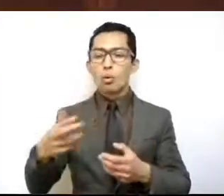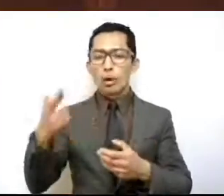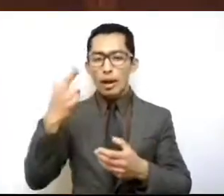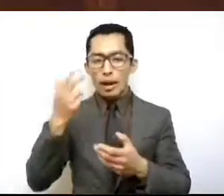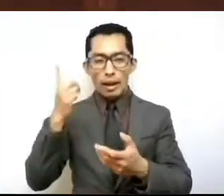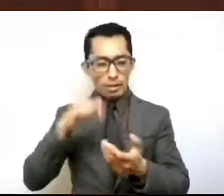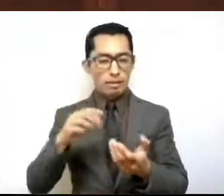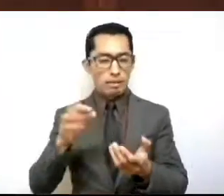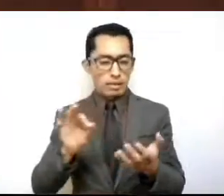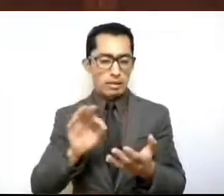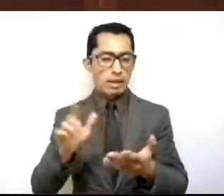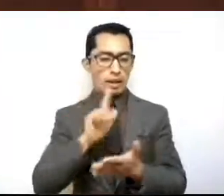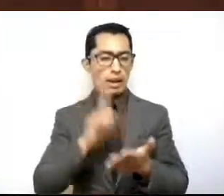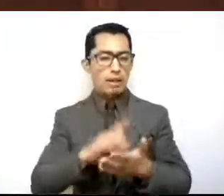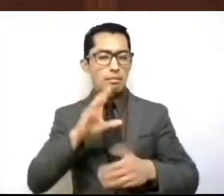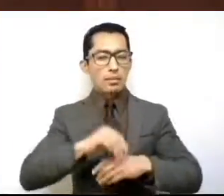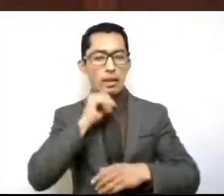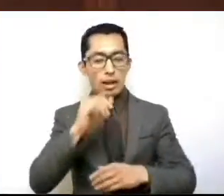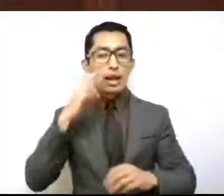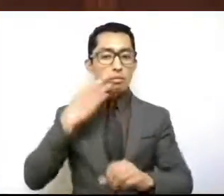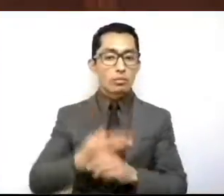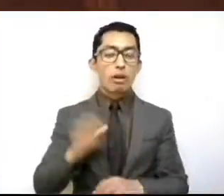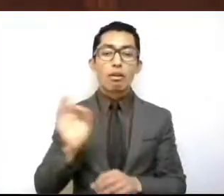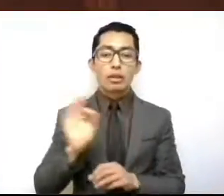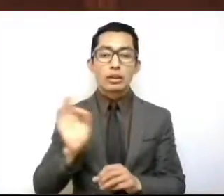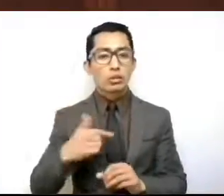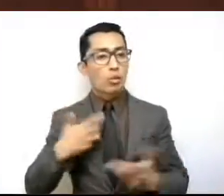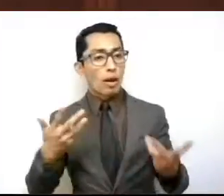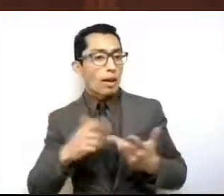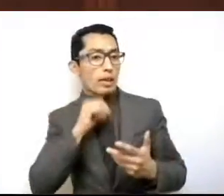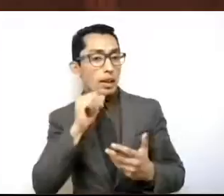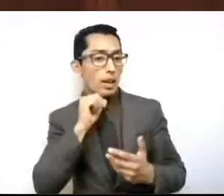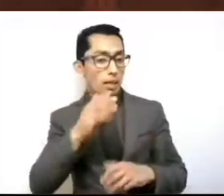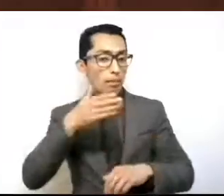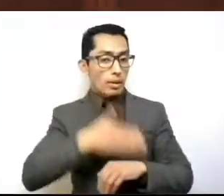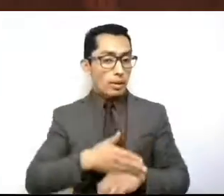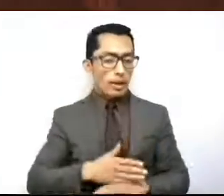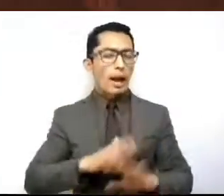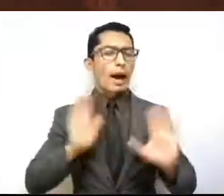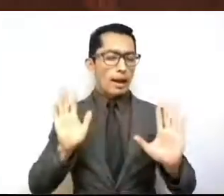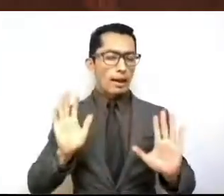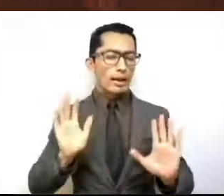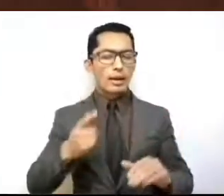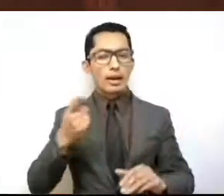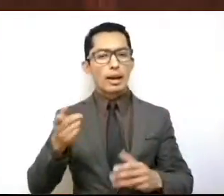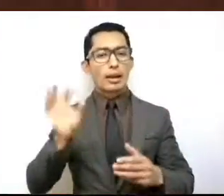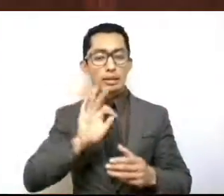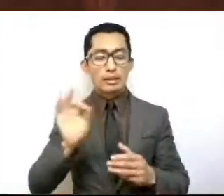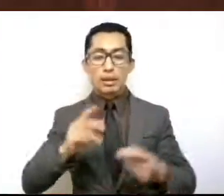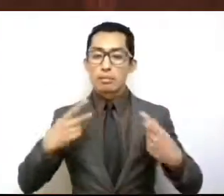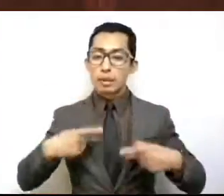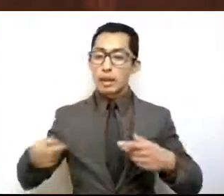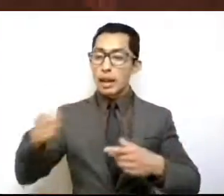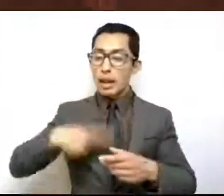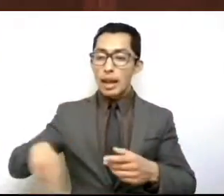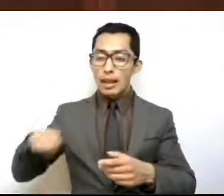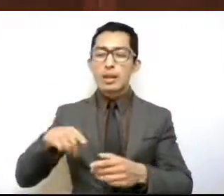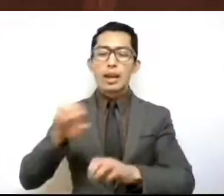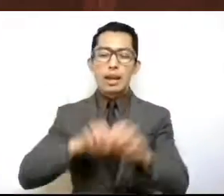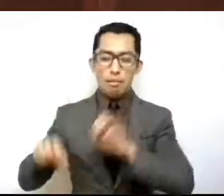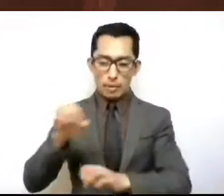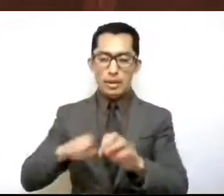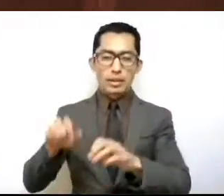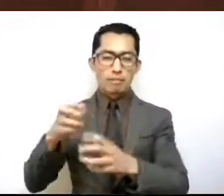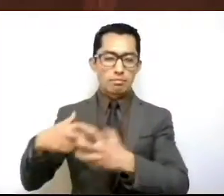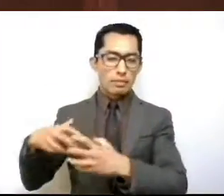delito, de responsabilidad o de extinción de la acción penal que pudieran concurrir en algunas de las personas físicas involucradas,